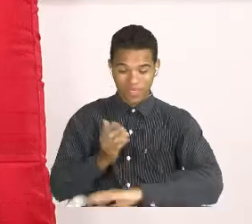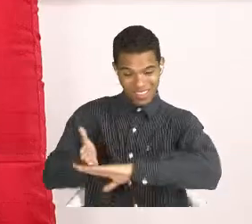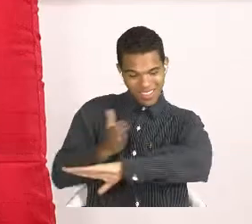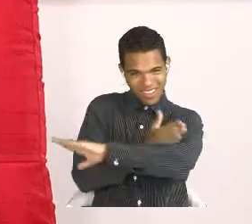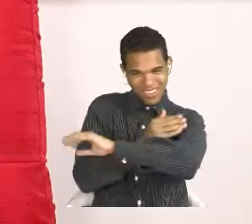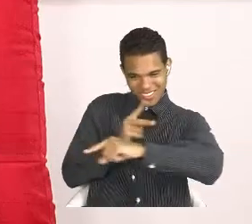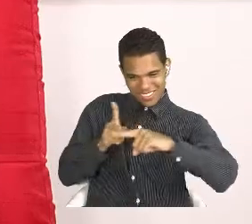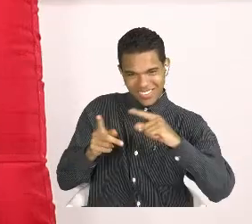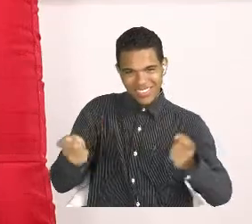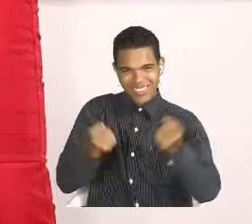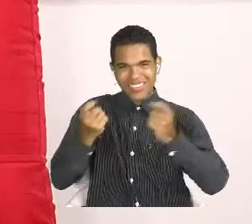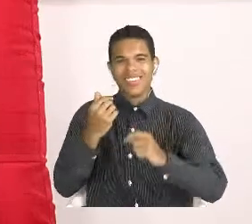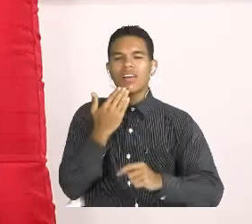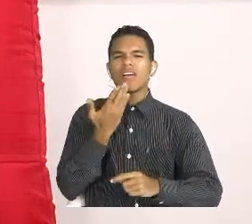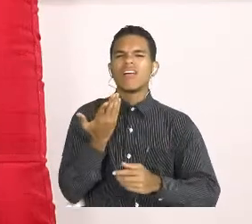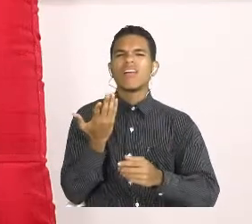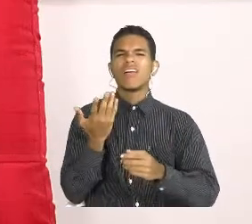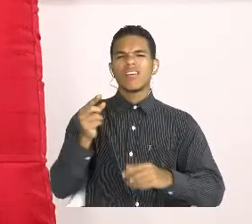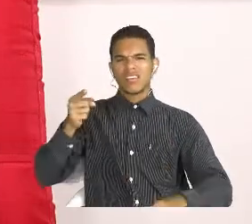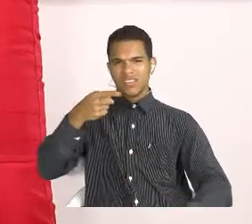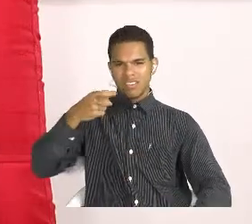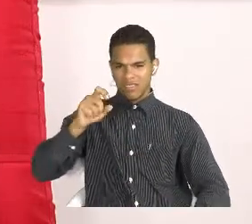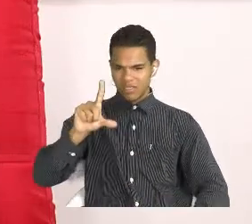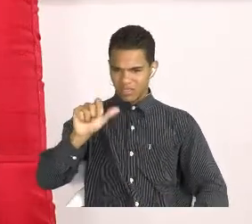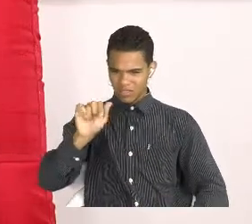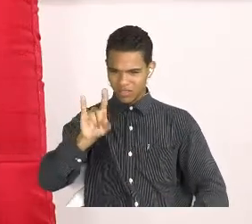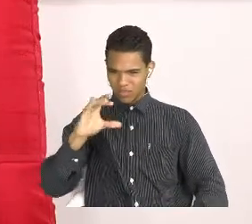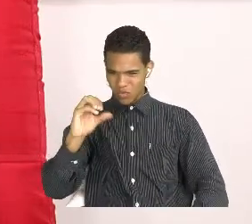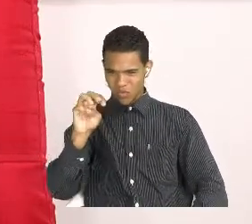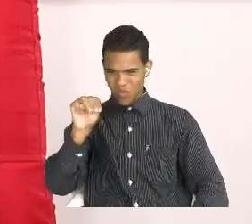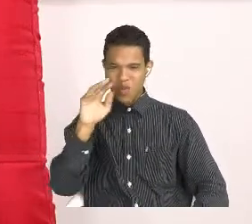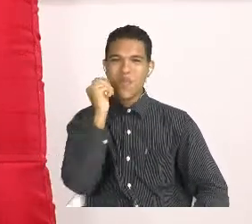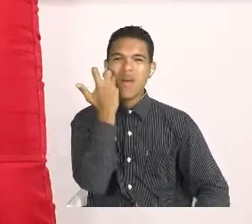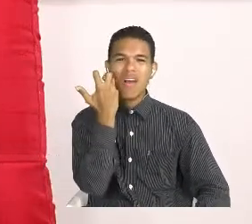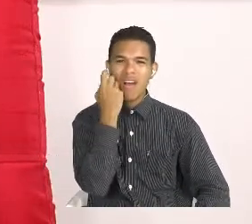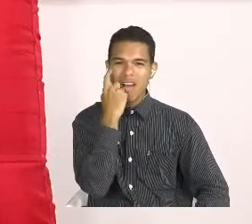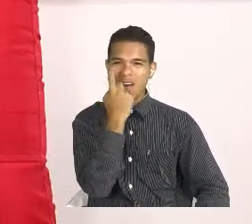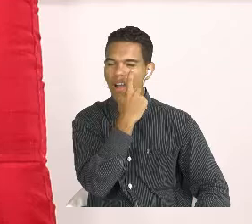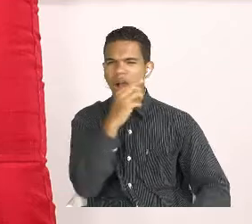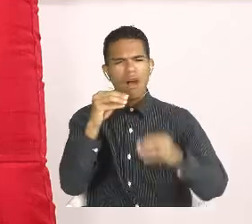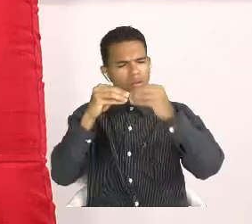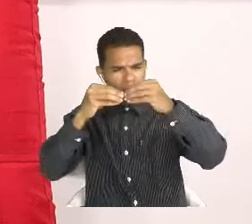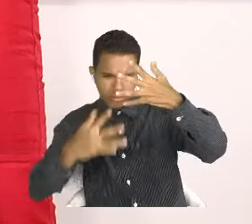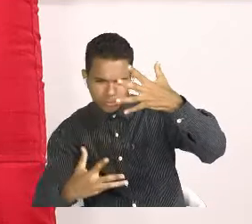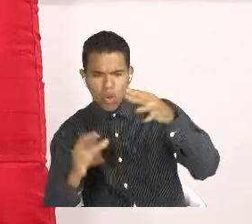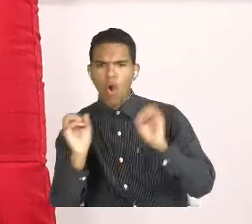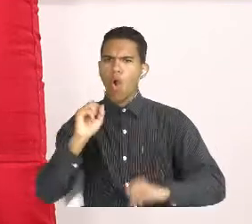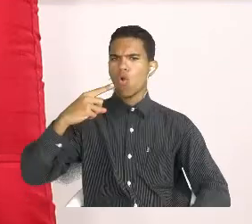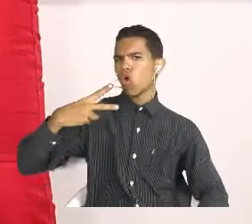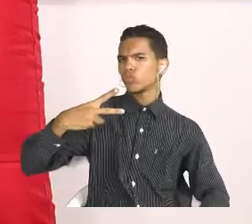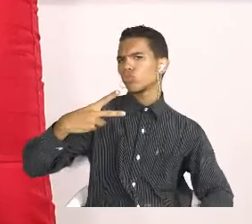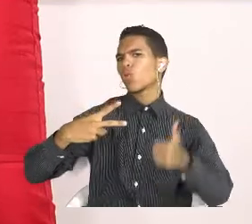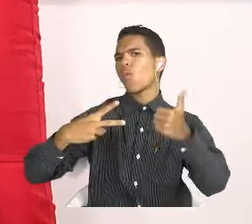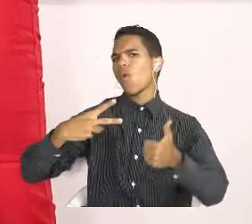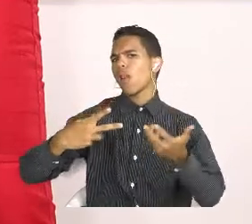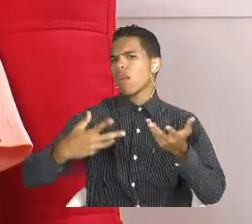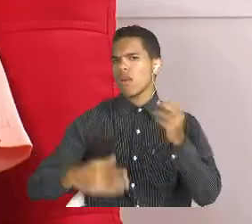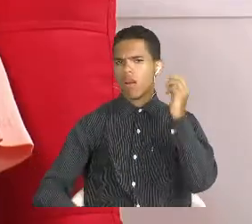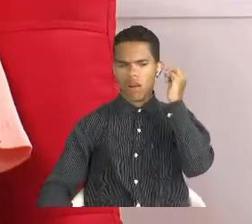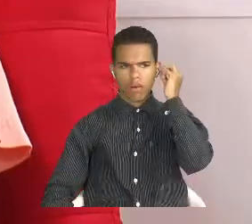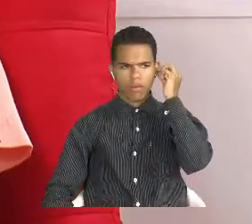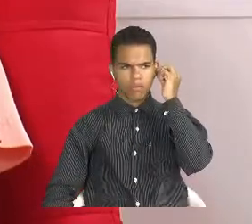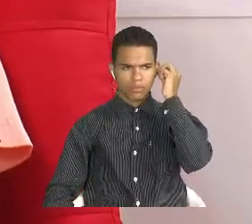glaucoma. Enuméranos cuántos tipos hay y por qué, digamos, determinadamente se clasifica ¿Y cuáles son sus síntomas? O